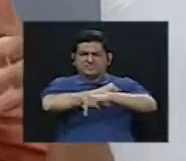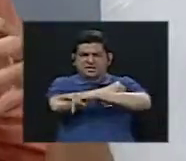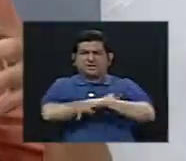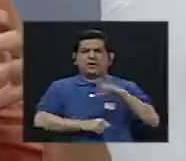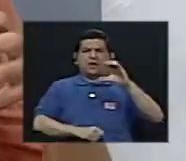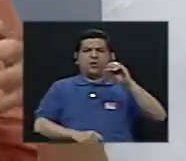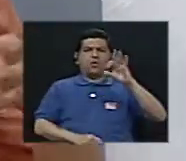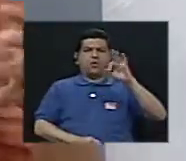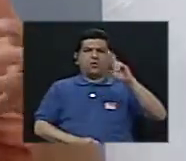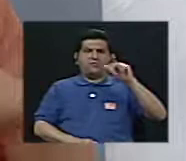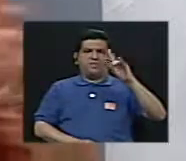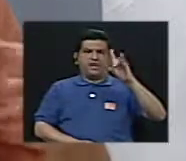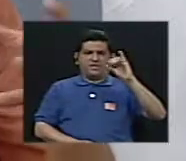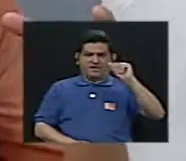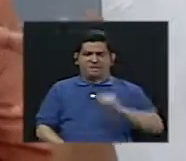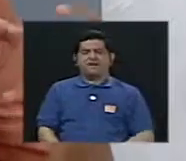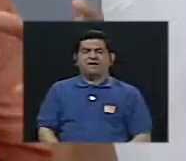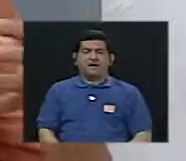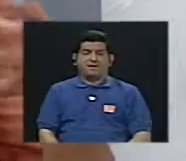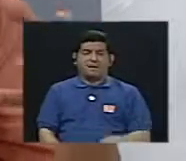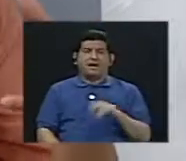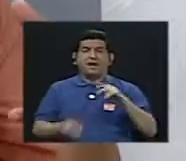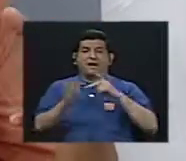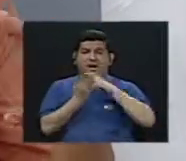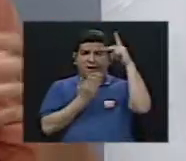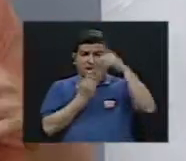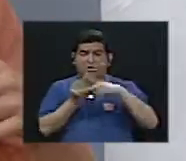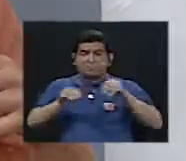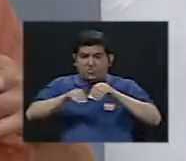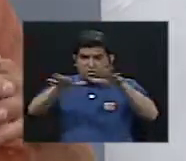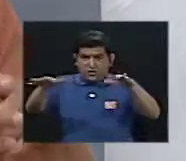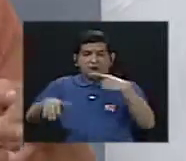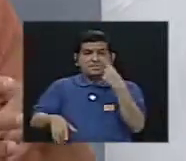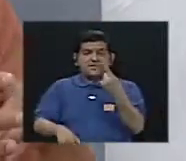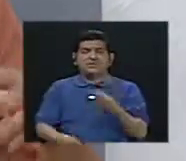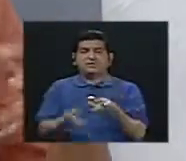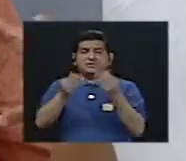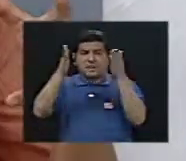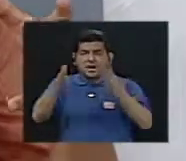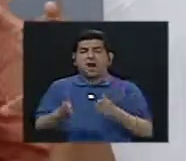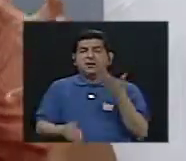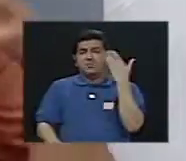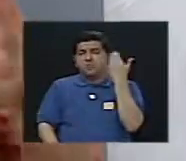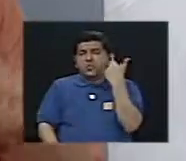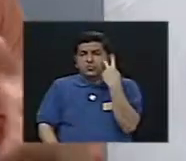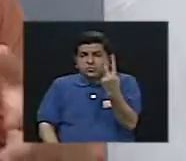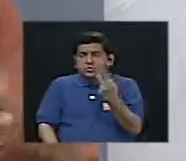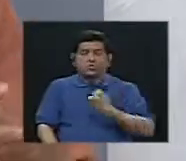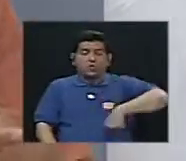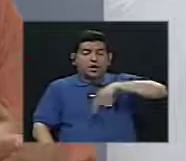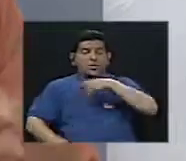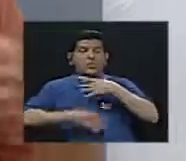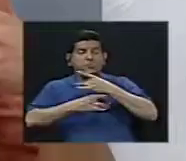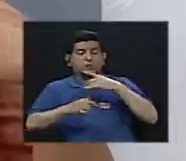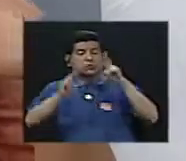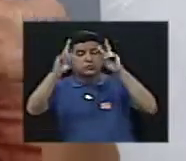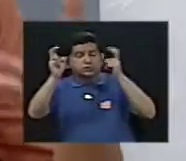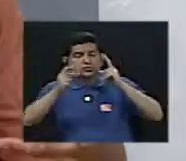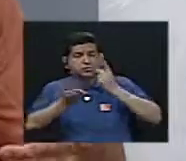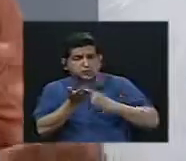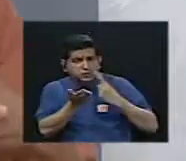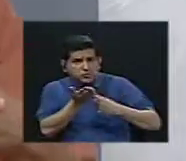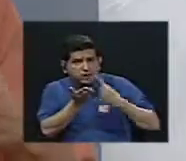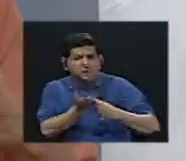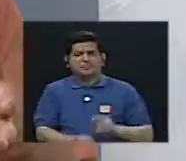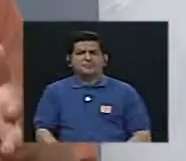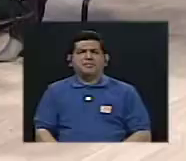y el programa de extensión nos dice a nosotros como productores audiovisuales, nos interesaría que toquen este tema, nos explican